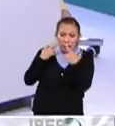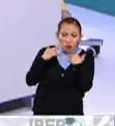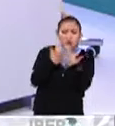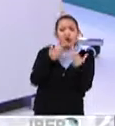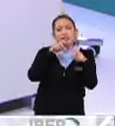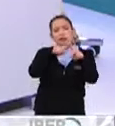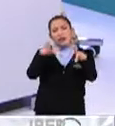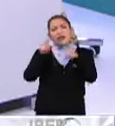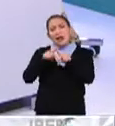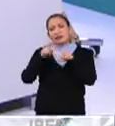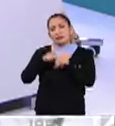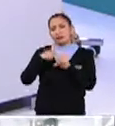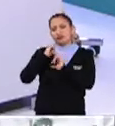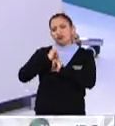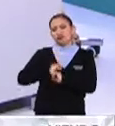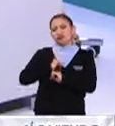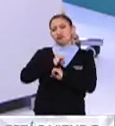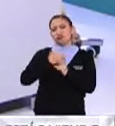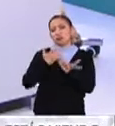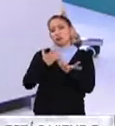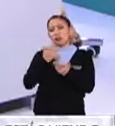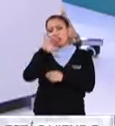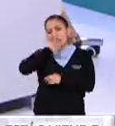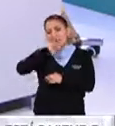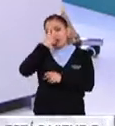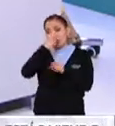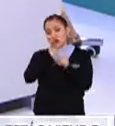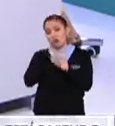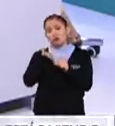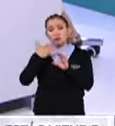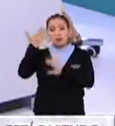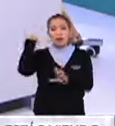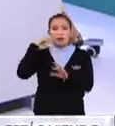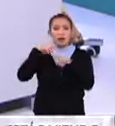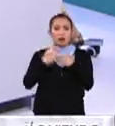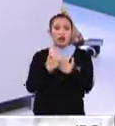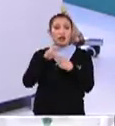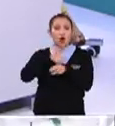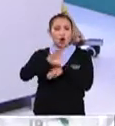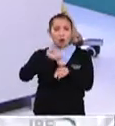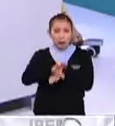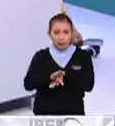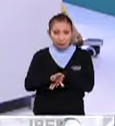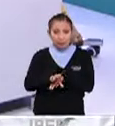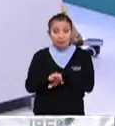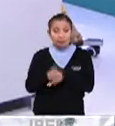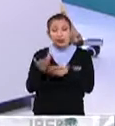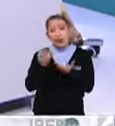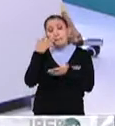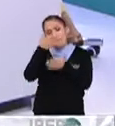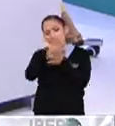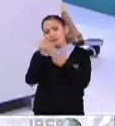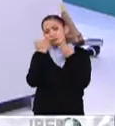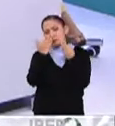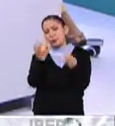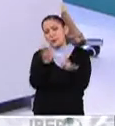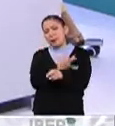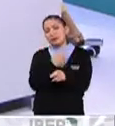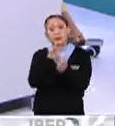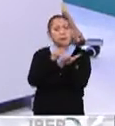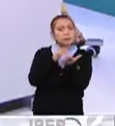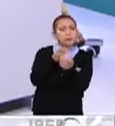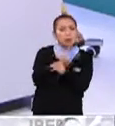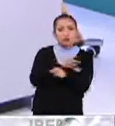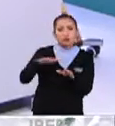los diferentes ministros a lo largo de estos 2 años desde la pasada reunión en Colombia y estaremos ahí muy pendientes reportando